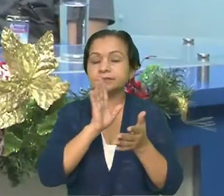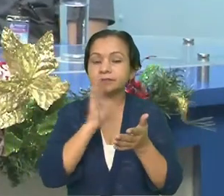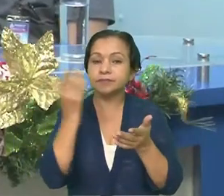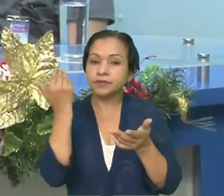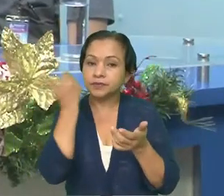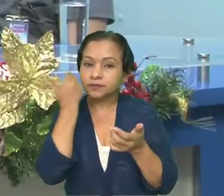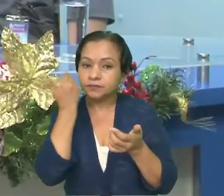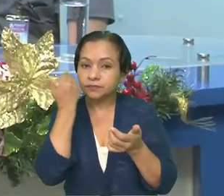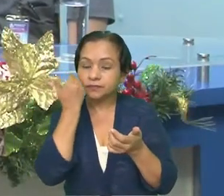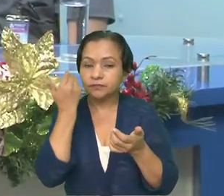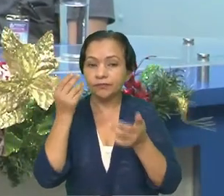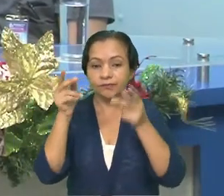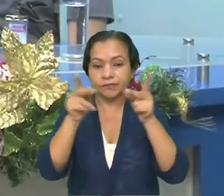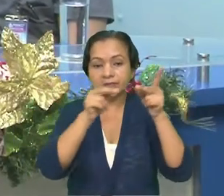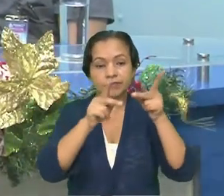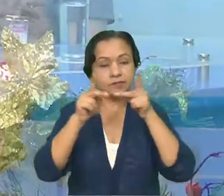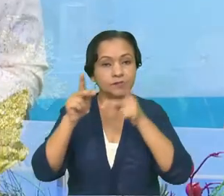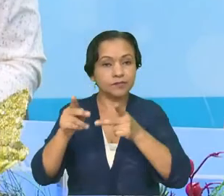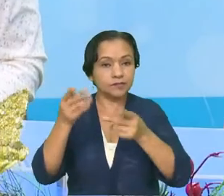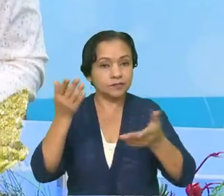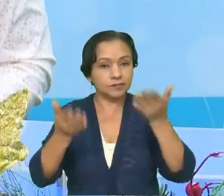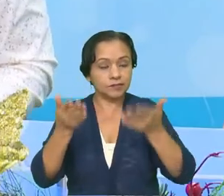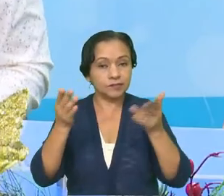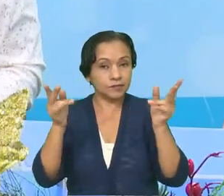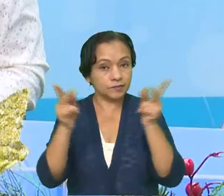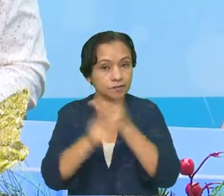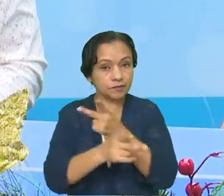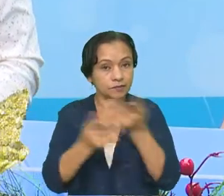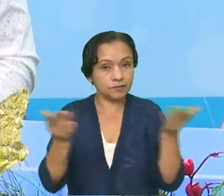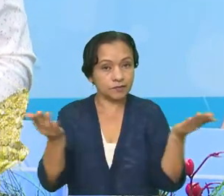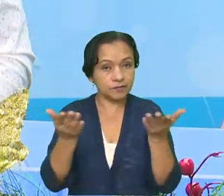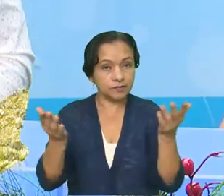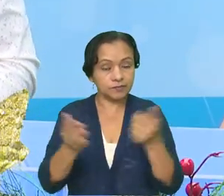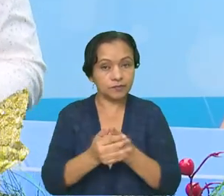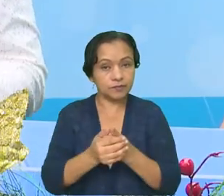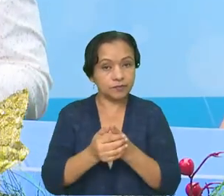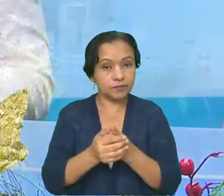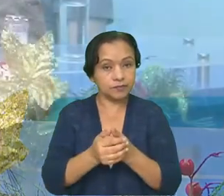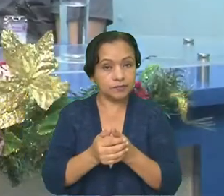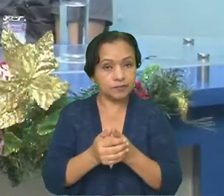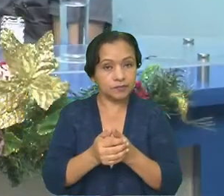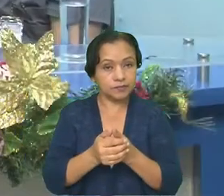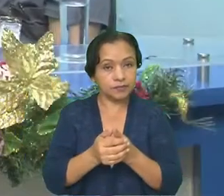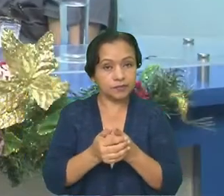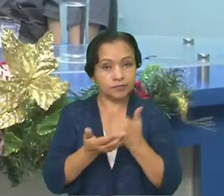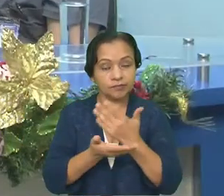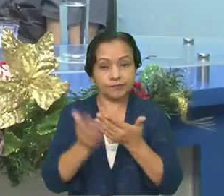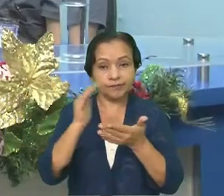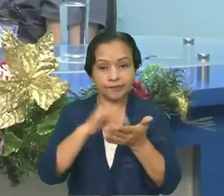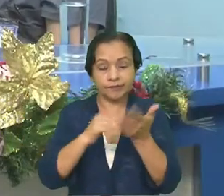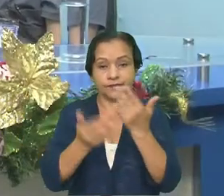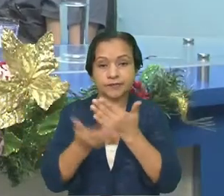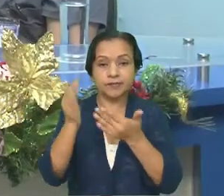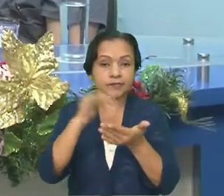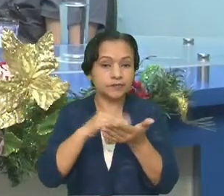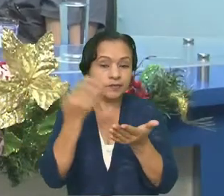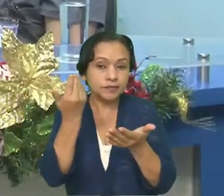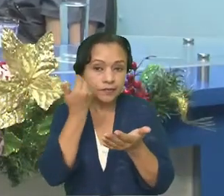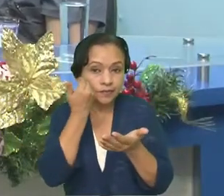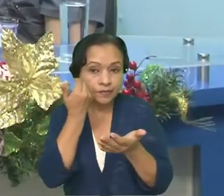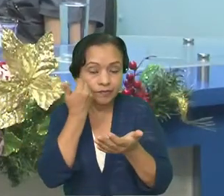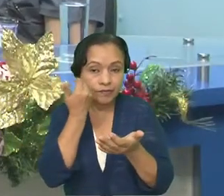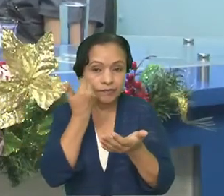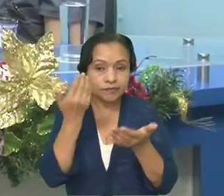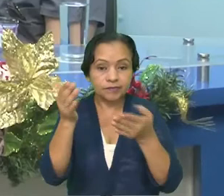enfermedad crónica, quizás la persona es grave. Pueden partir pensando que es grave. O sea, si me está dando repetidamente un